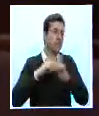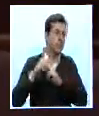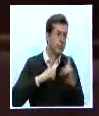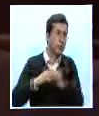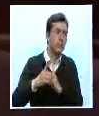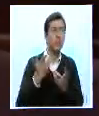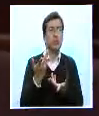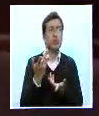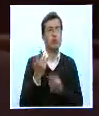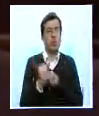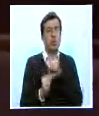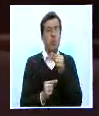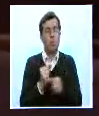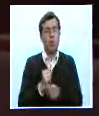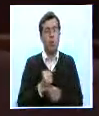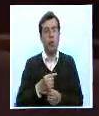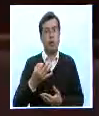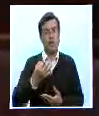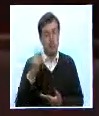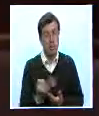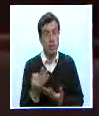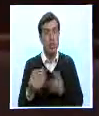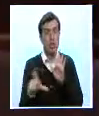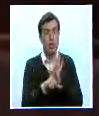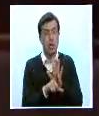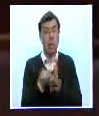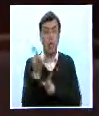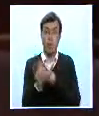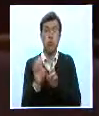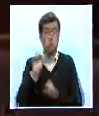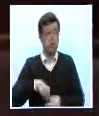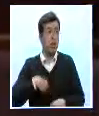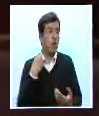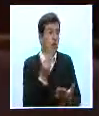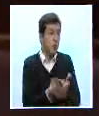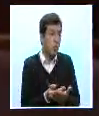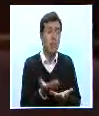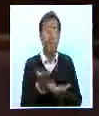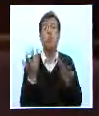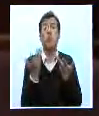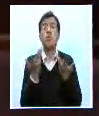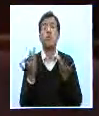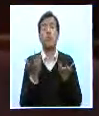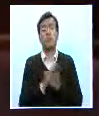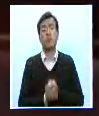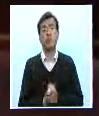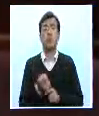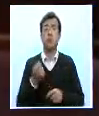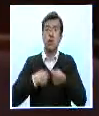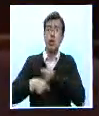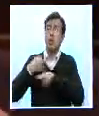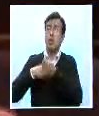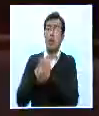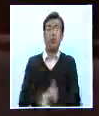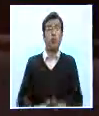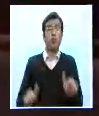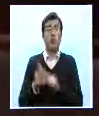establecer además mecanismos legales donde las personas puedan adquirir pero además donde los vendedores autónomos